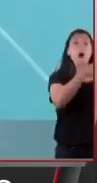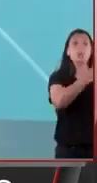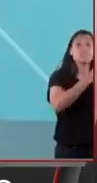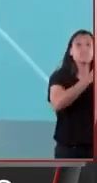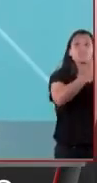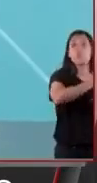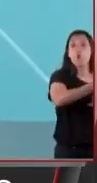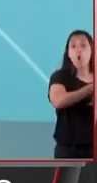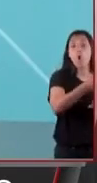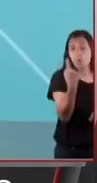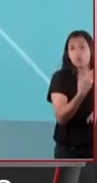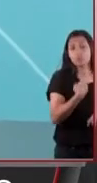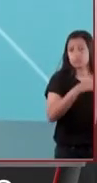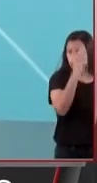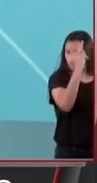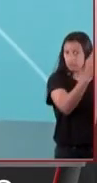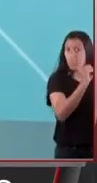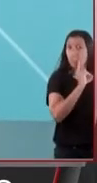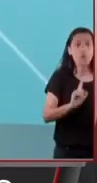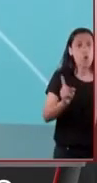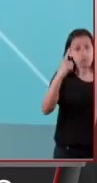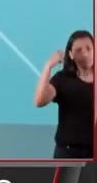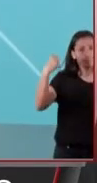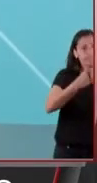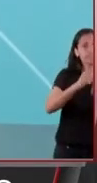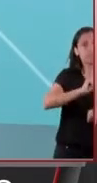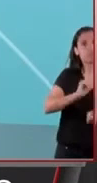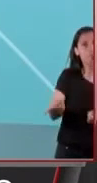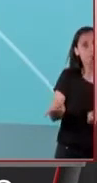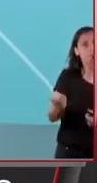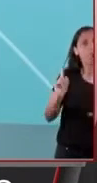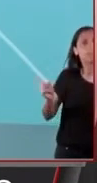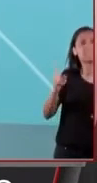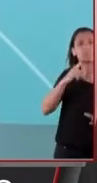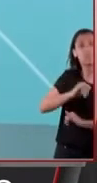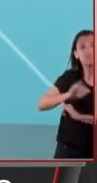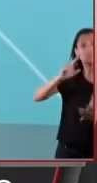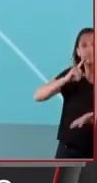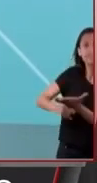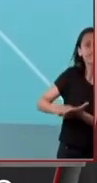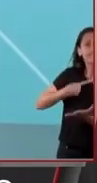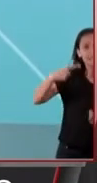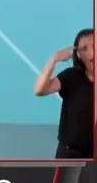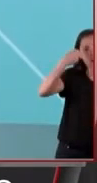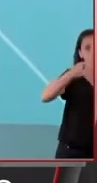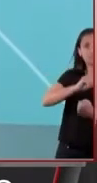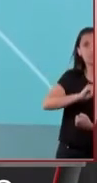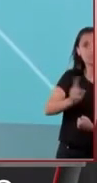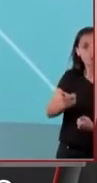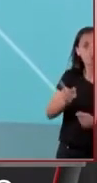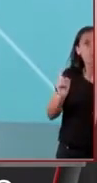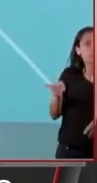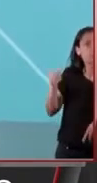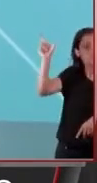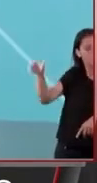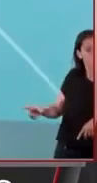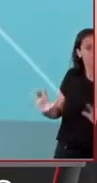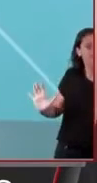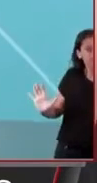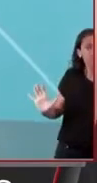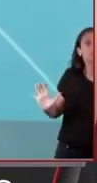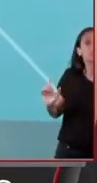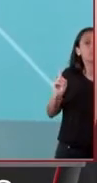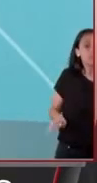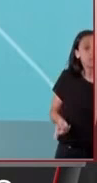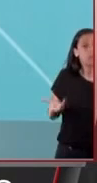él estaba absolutamente convencido de que las elecciones el domingo se iban a realizar. Estuvo presente